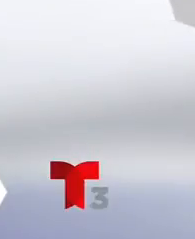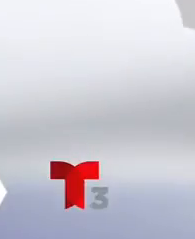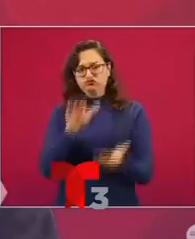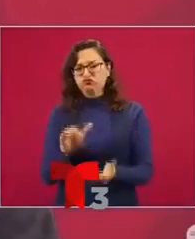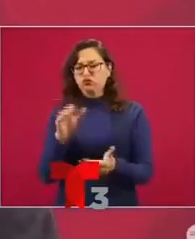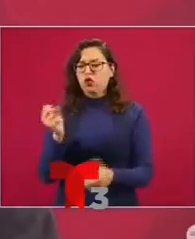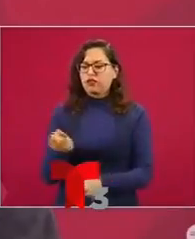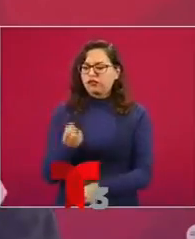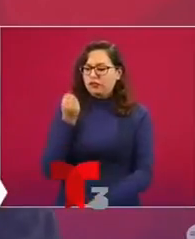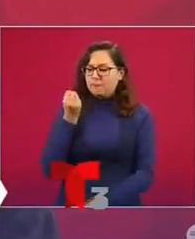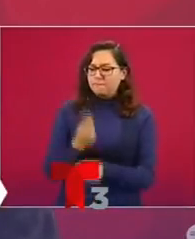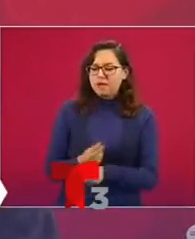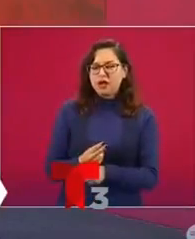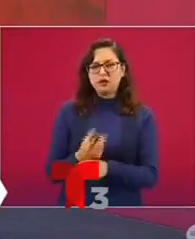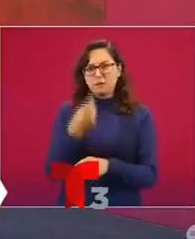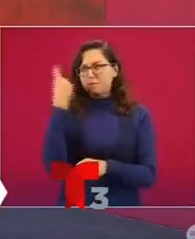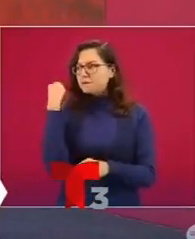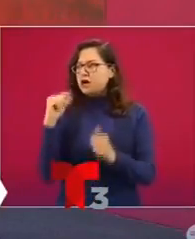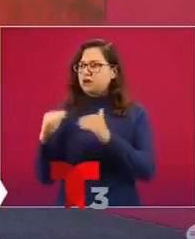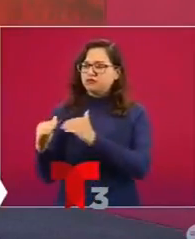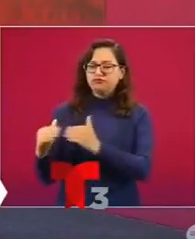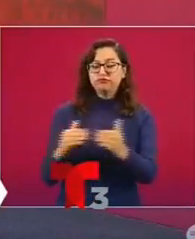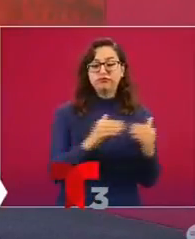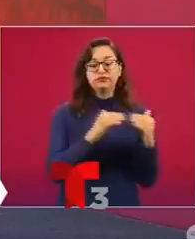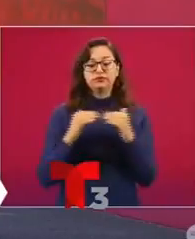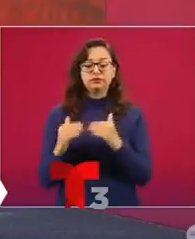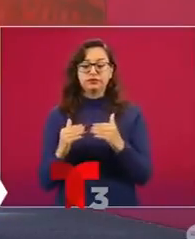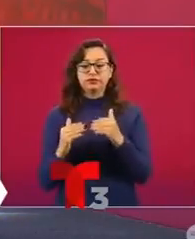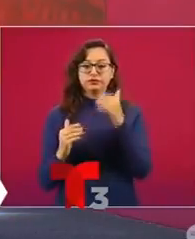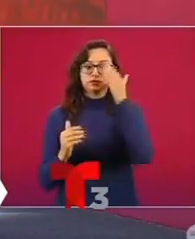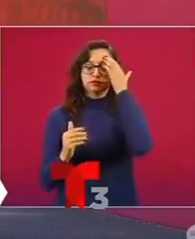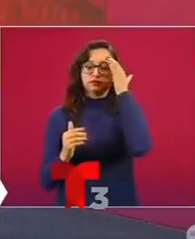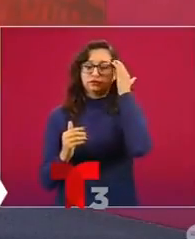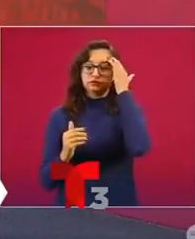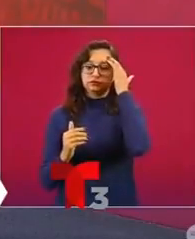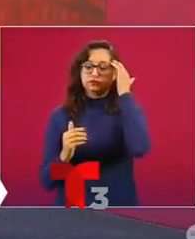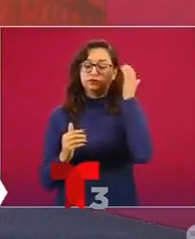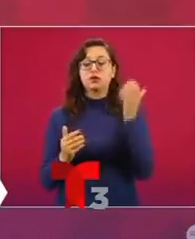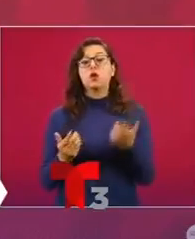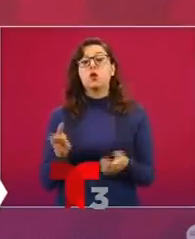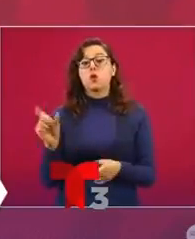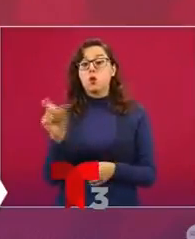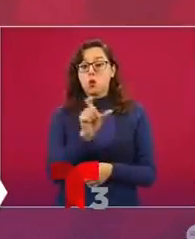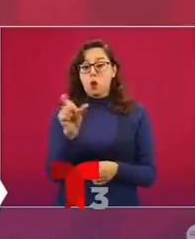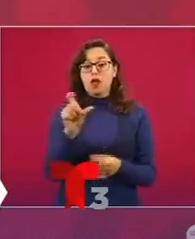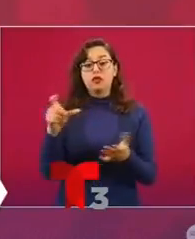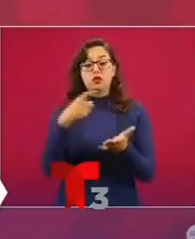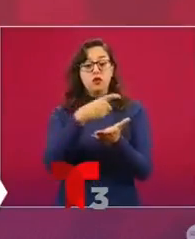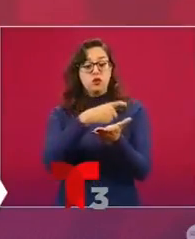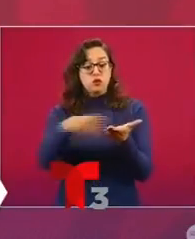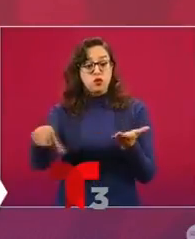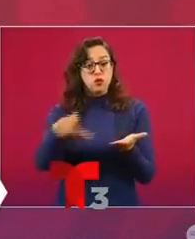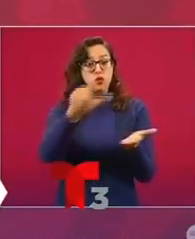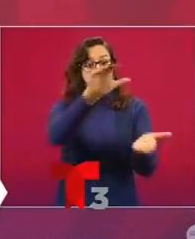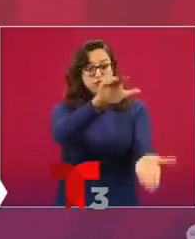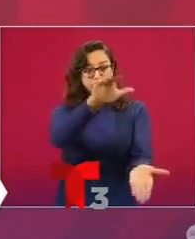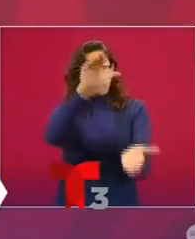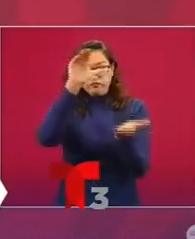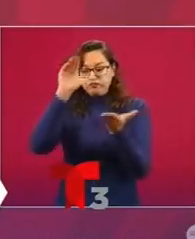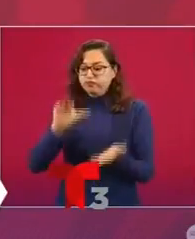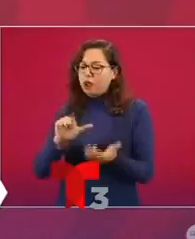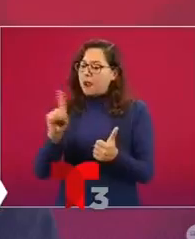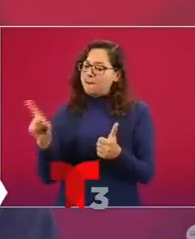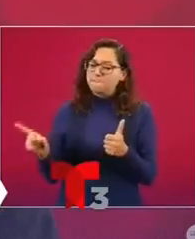de vacunas. Hemos decidido que las primeras dosis en llegar serán destinadas a las y los trabajadores de